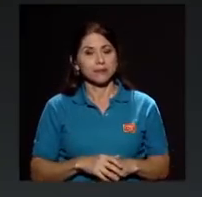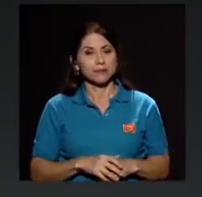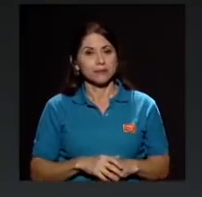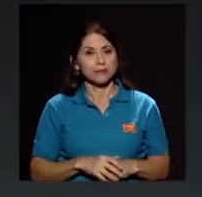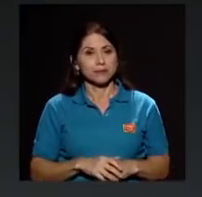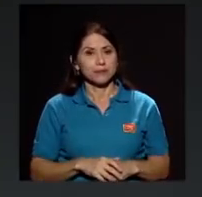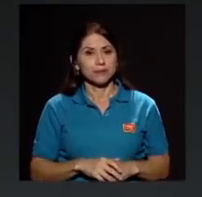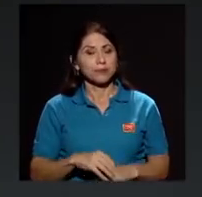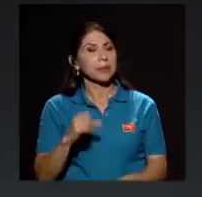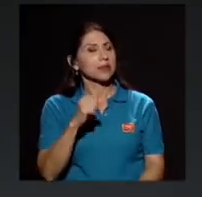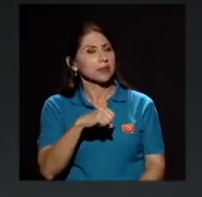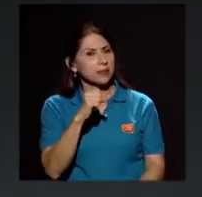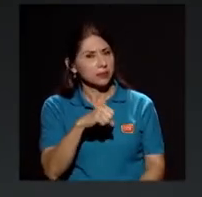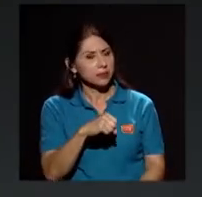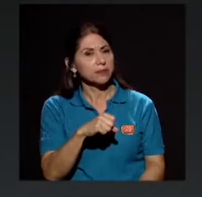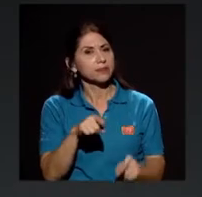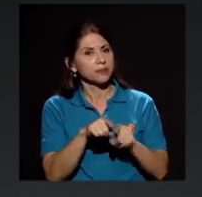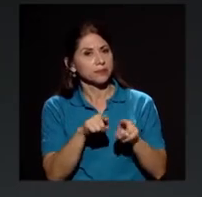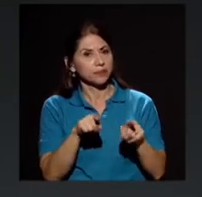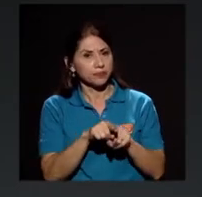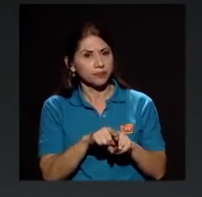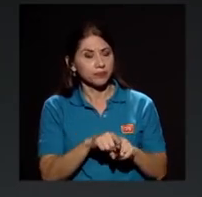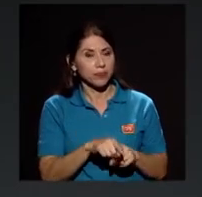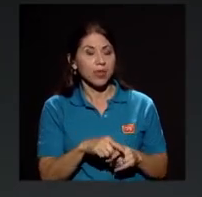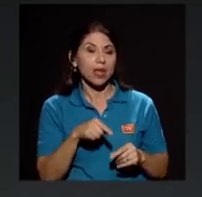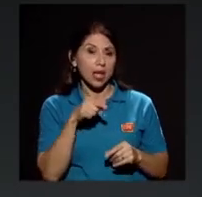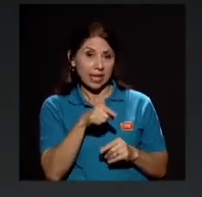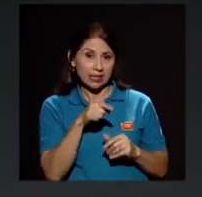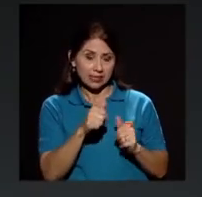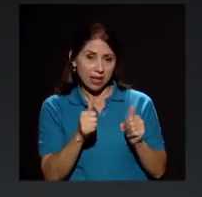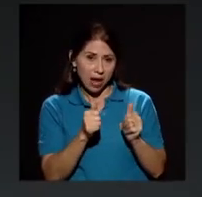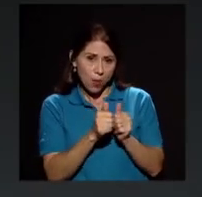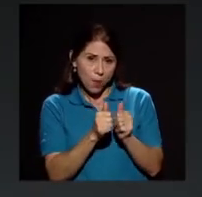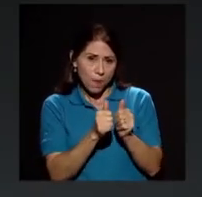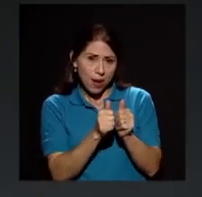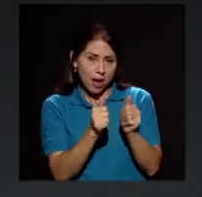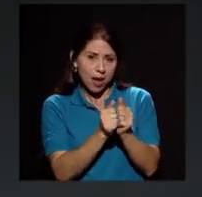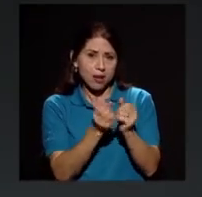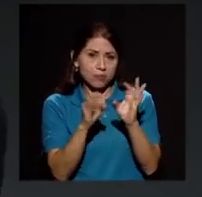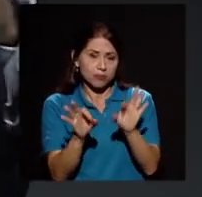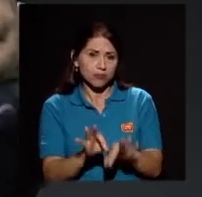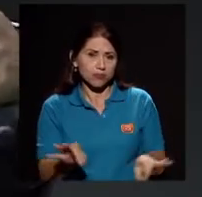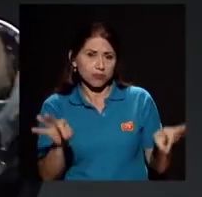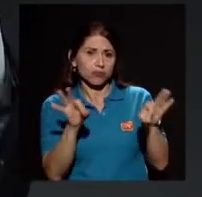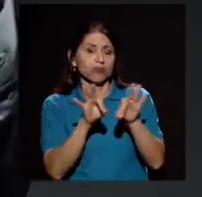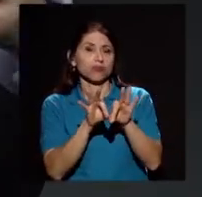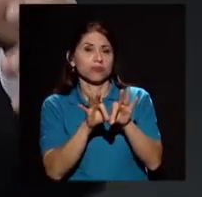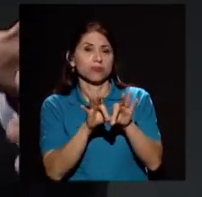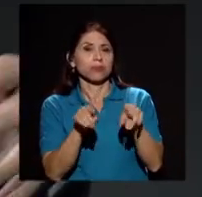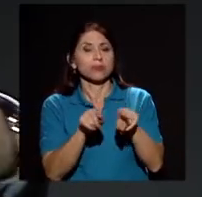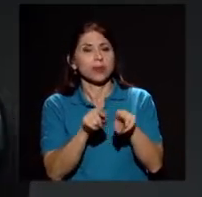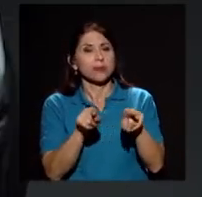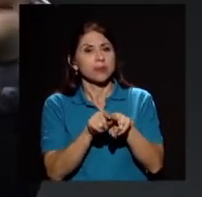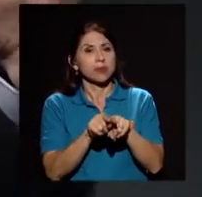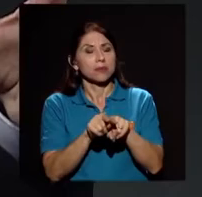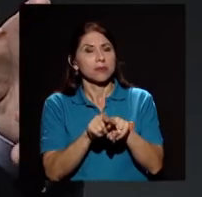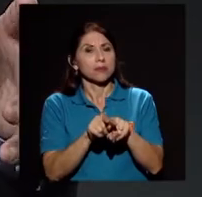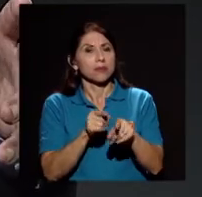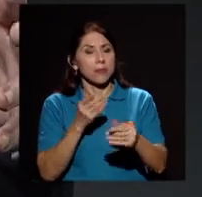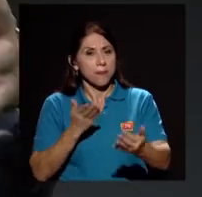y me parece que este acompañamiento es muy importante y también plantea el nuevo